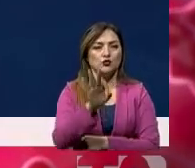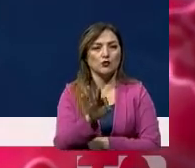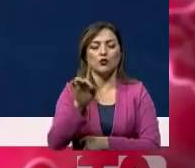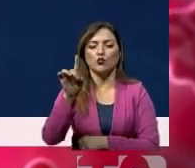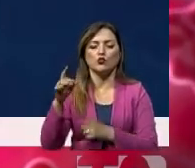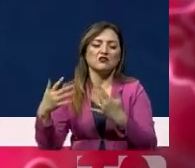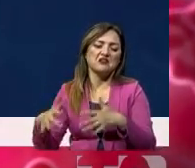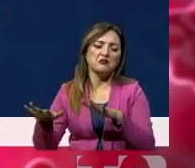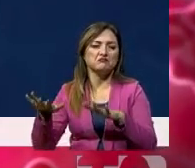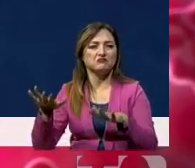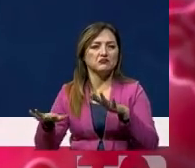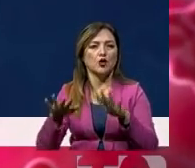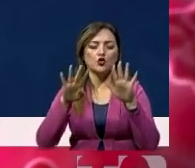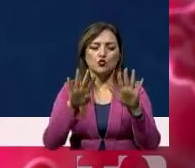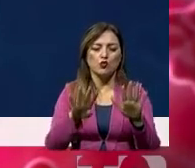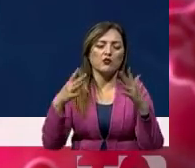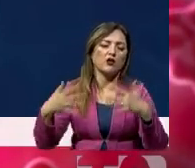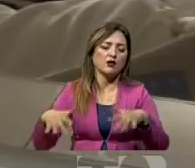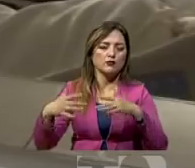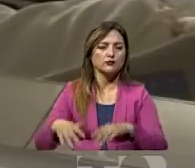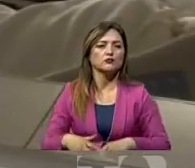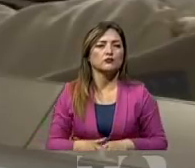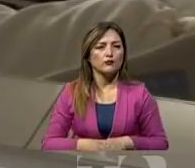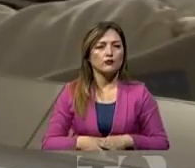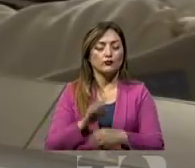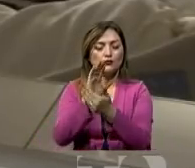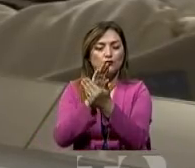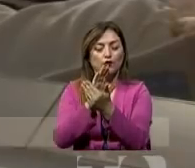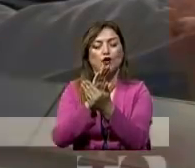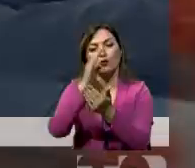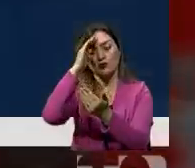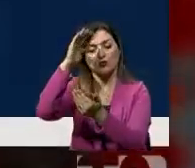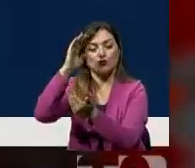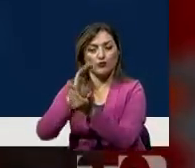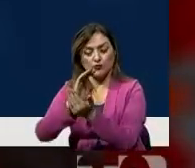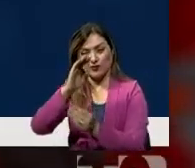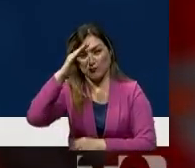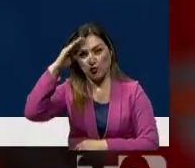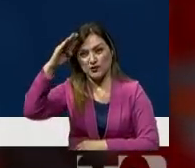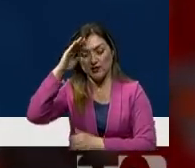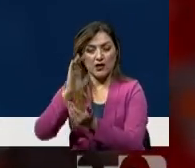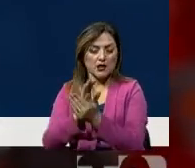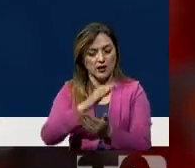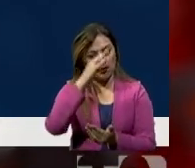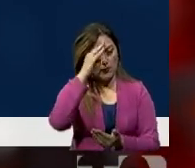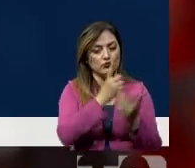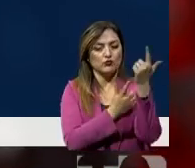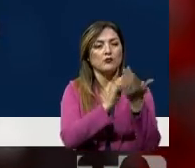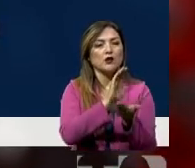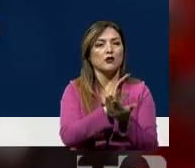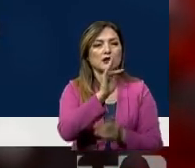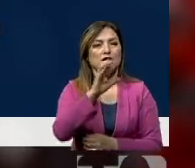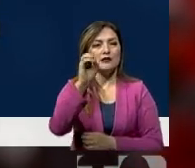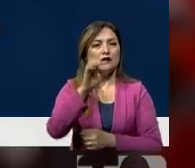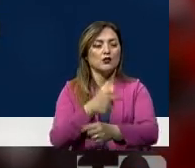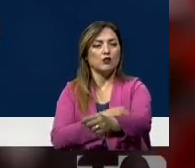en cuidados intermedios y 9 en cuidados intensivos. En el IES, ISPA e ISPOL, la cifra asciende a 70 en hospitalización,